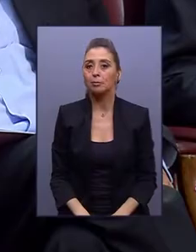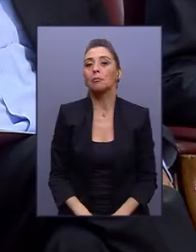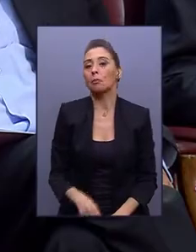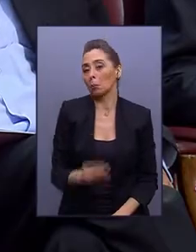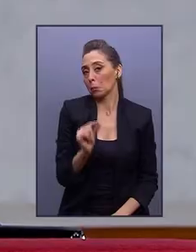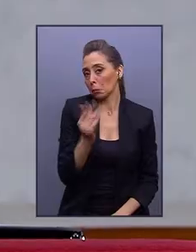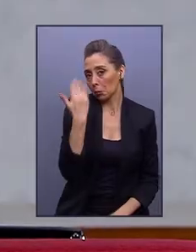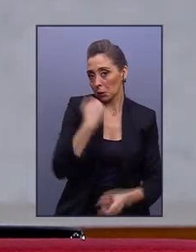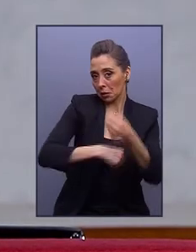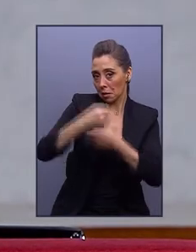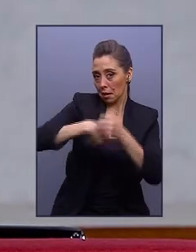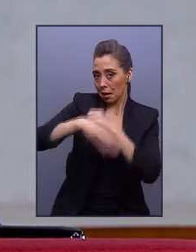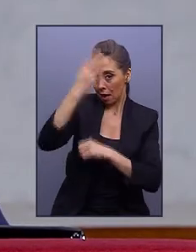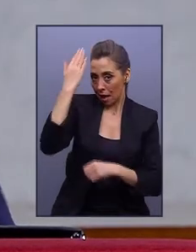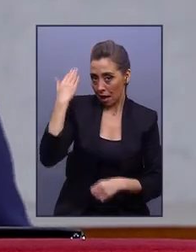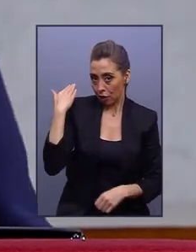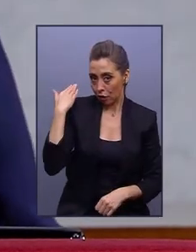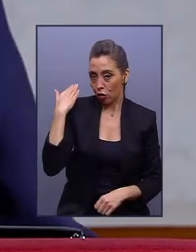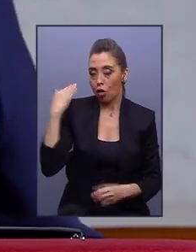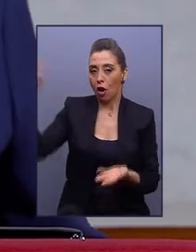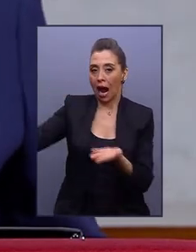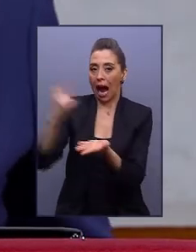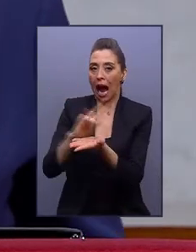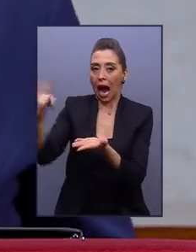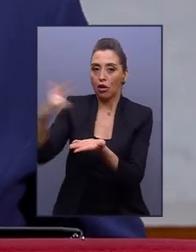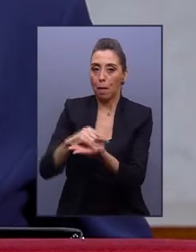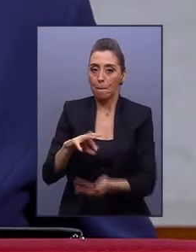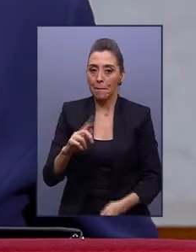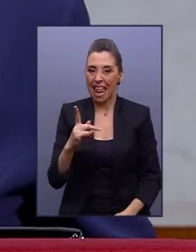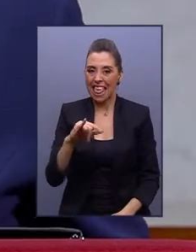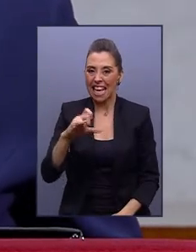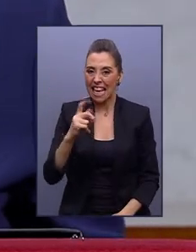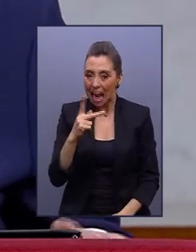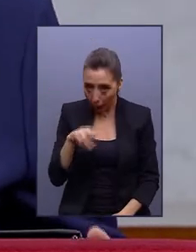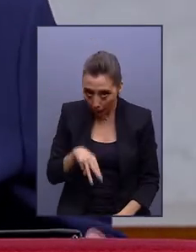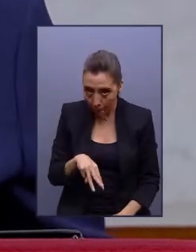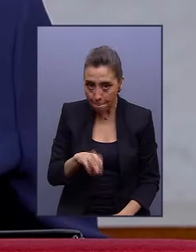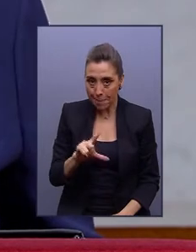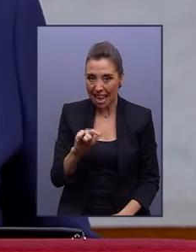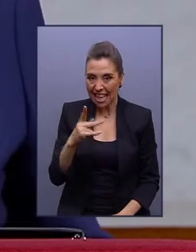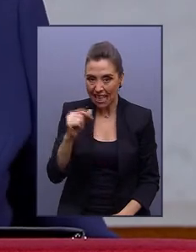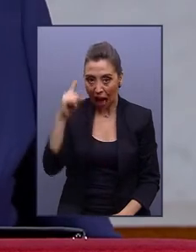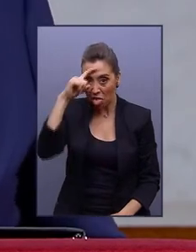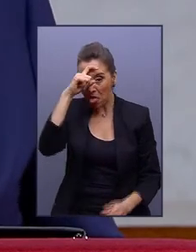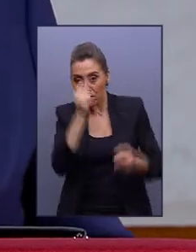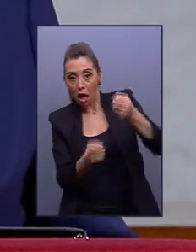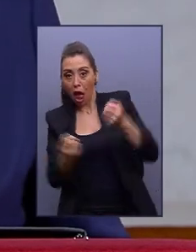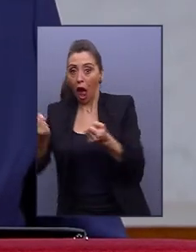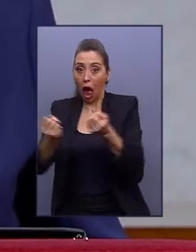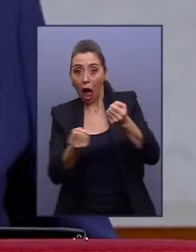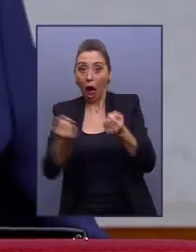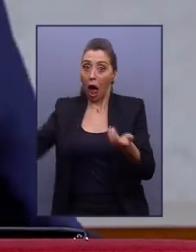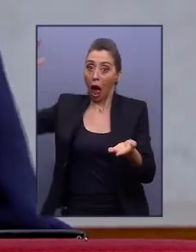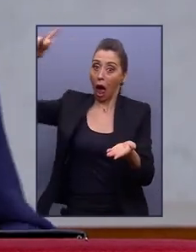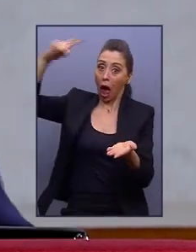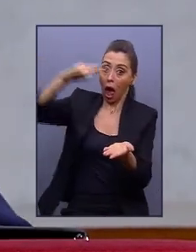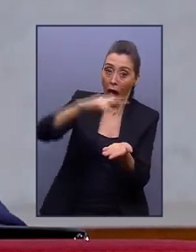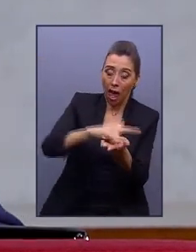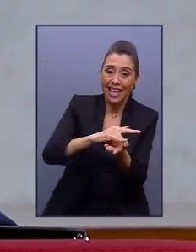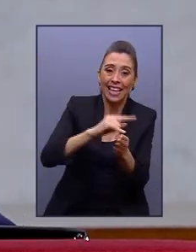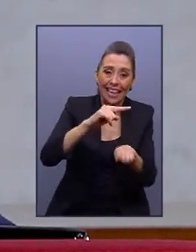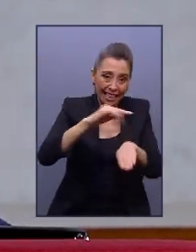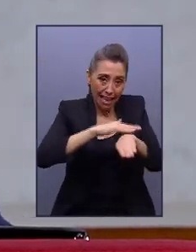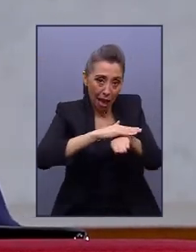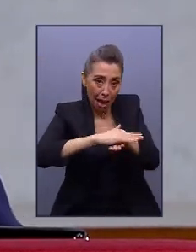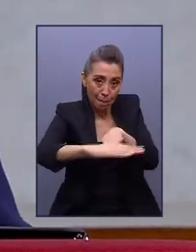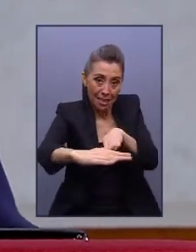Hace solo algunos años, el aeródromo de Melinca era considerado uno de los más difíciles del país para operar, y con razón. La pista tenía